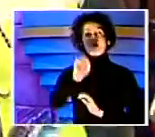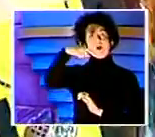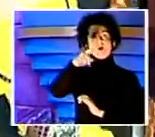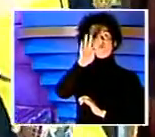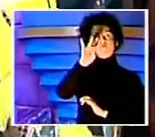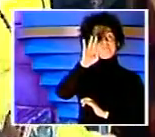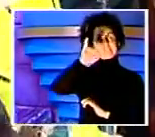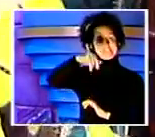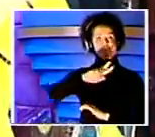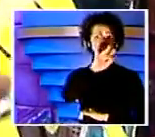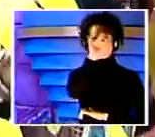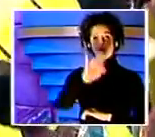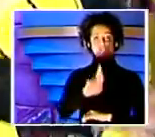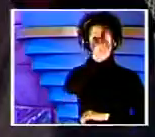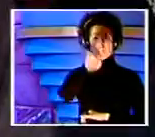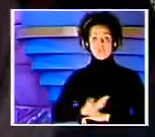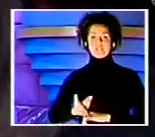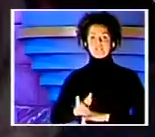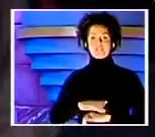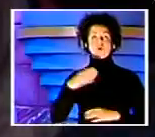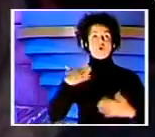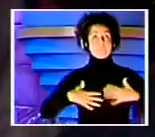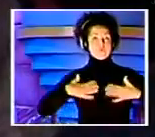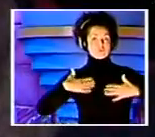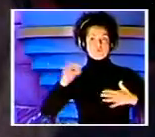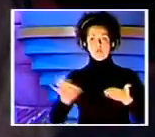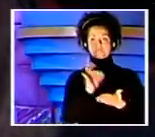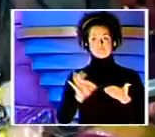Agustín Suárez Rodríguez, Compostura.